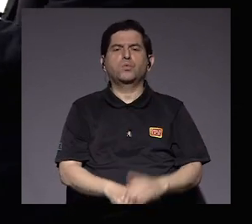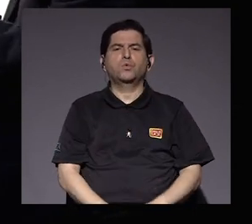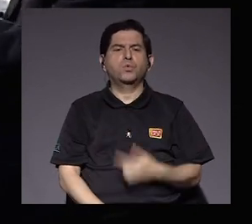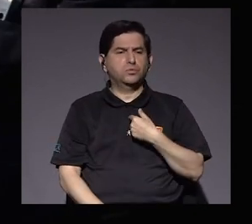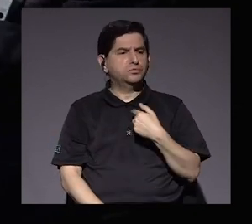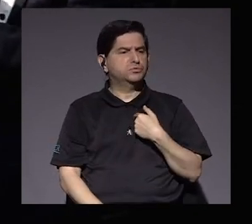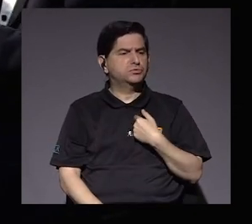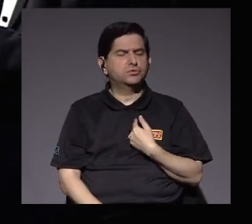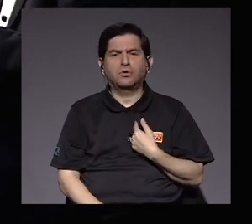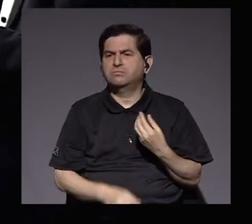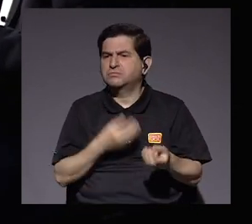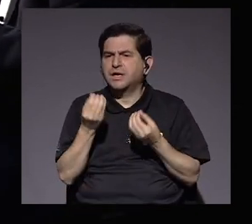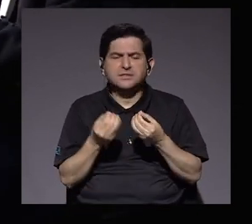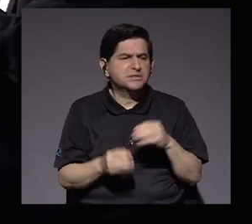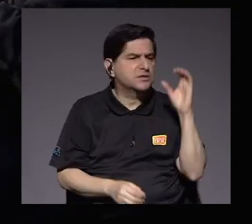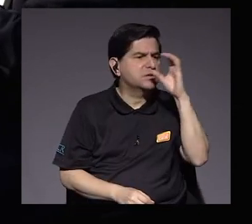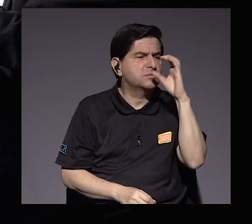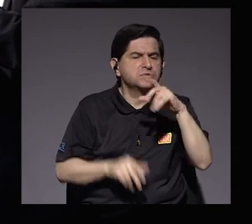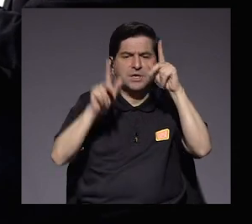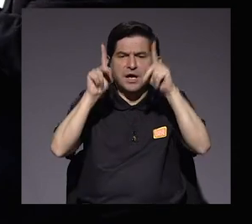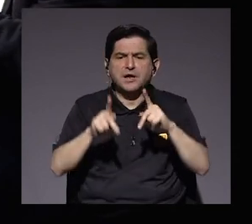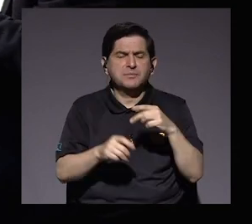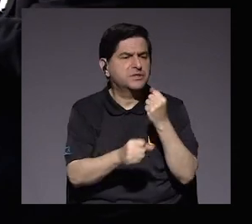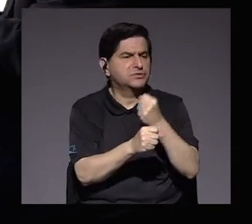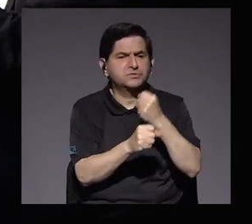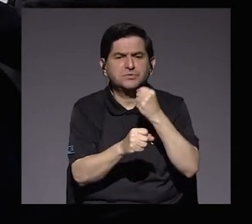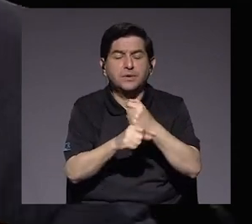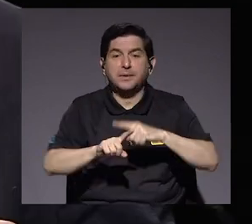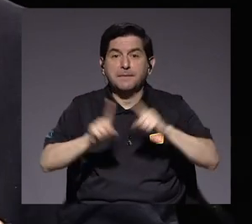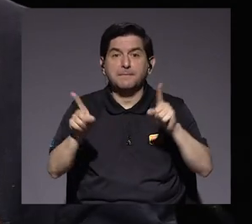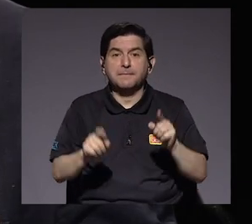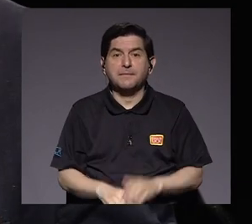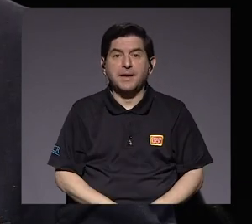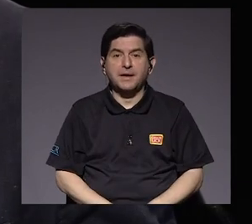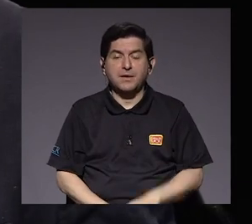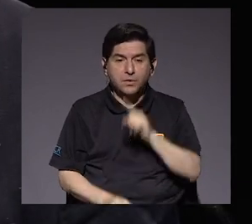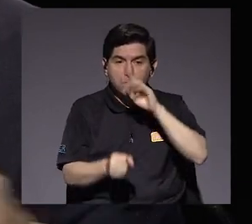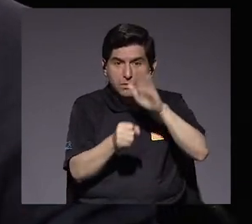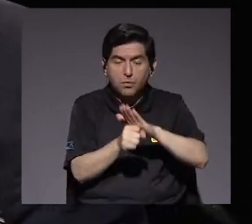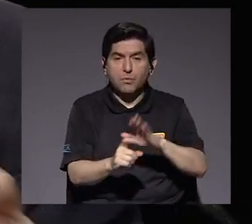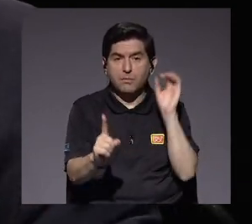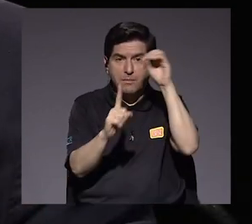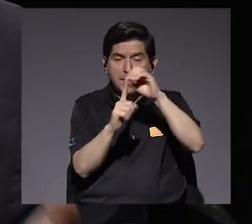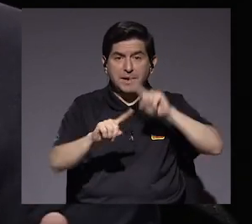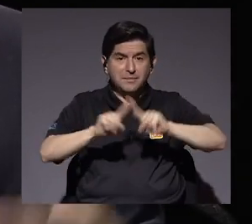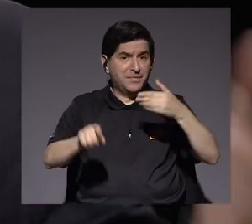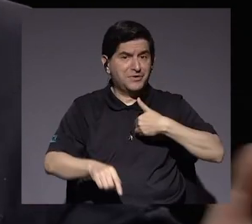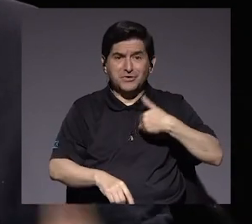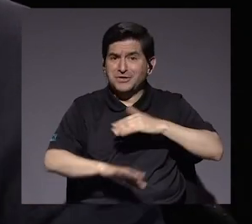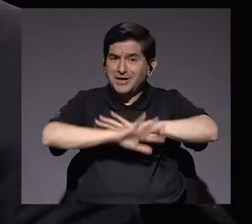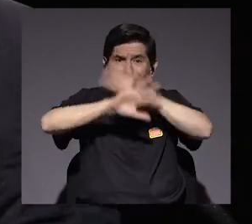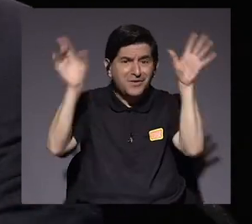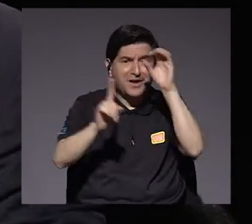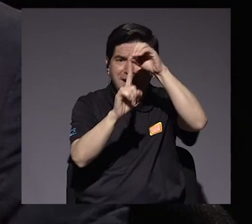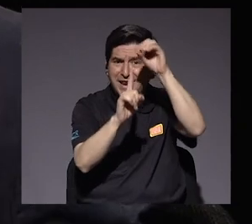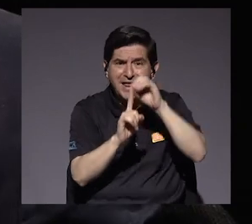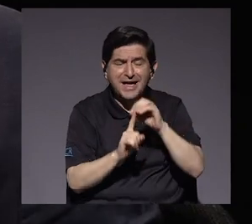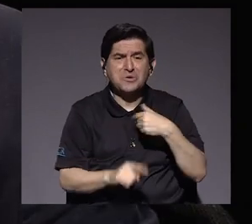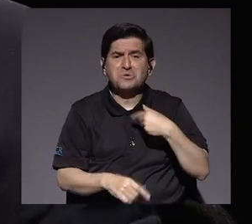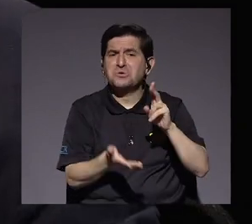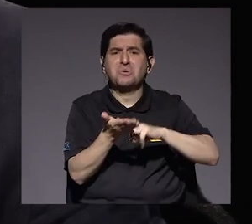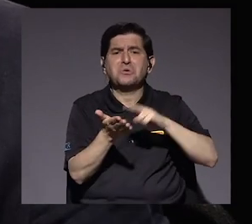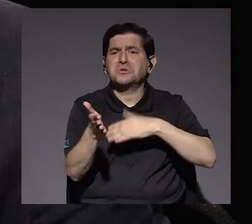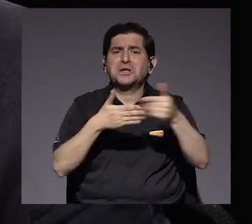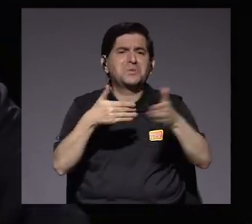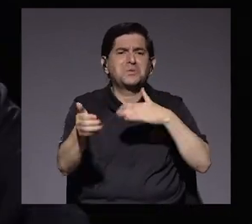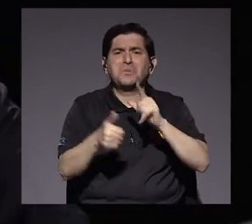salir a hacer precisamente quién es la persona que va a ocupar el puesto, pero adecuado para mis objetivos. Pero si no tengo claro eso, si no tengo claro los objetivos, contrato a cualquiera,